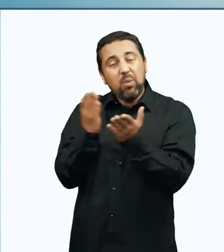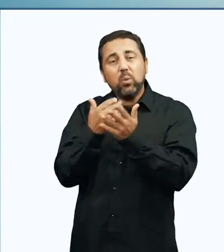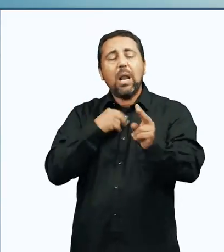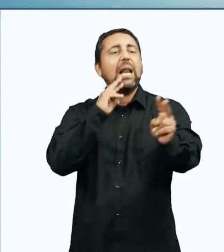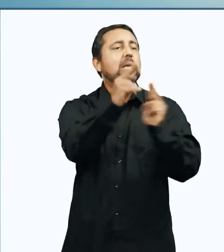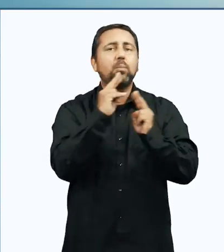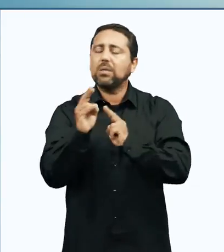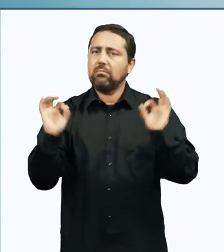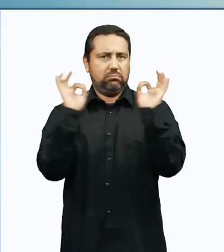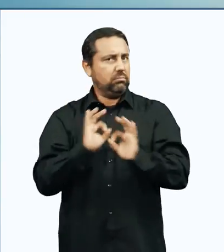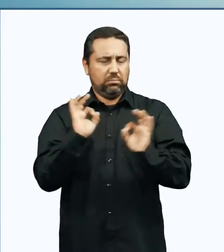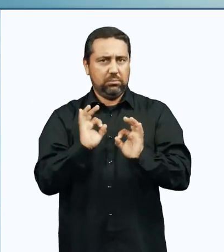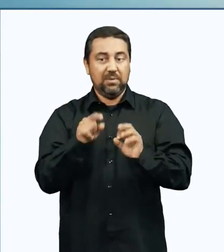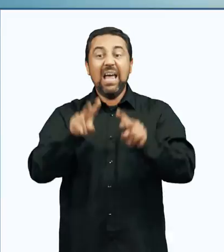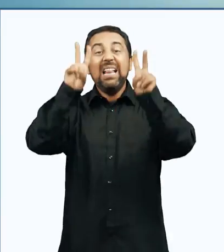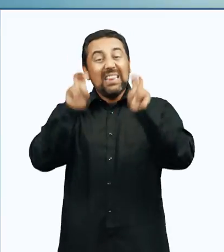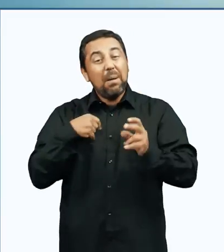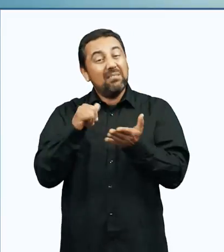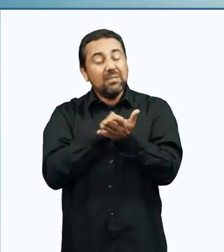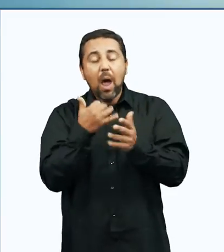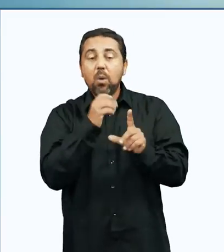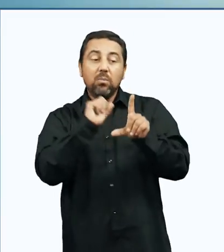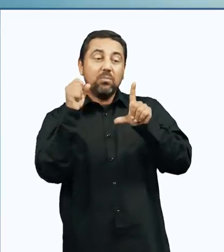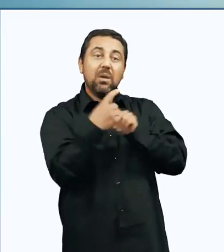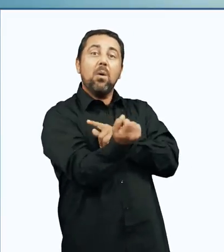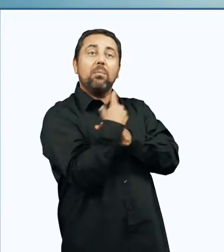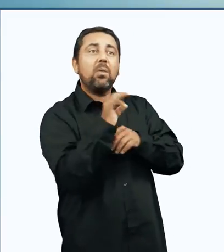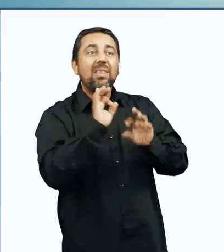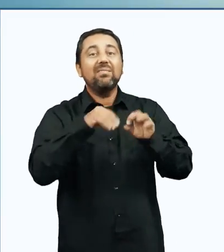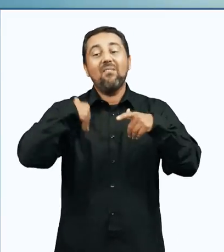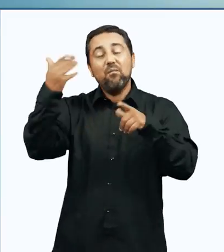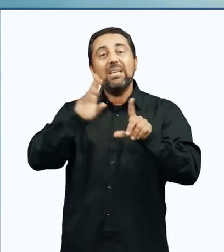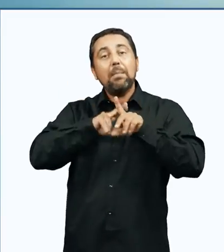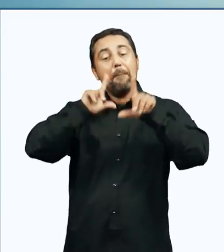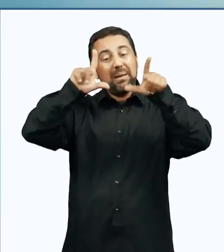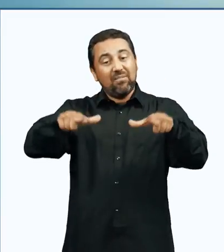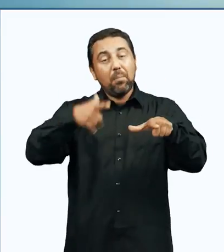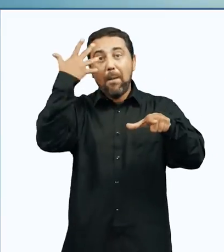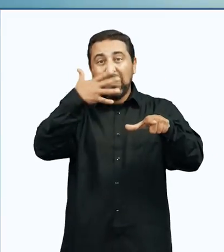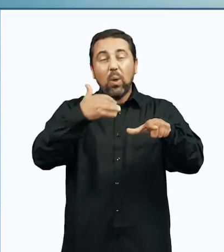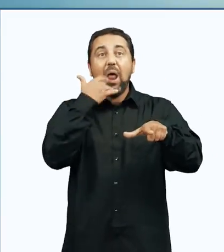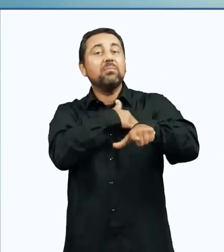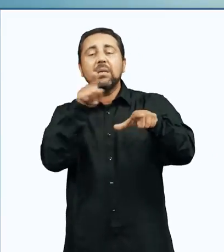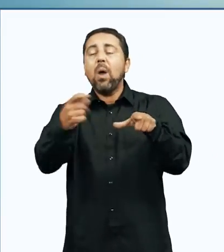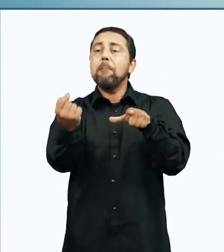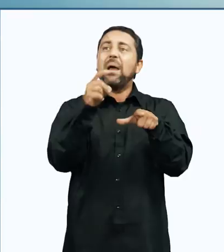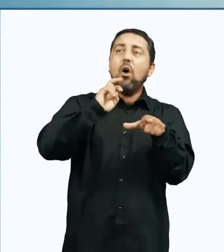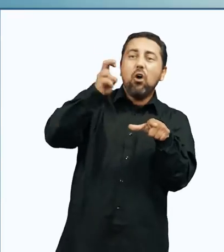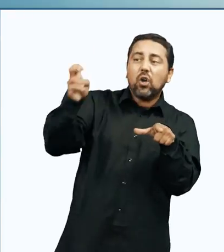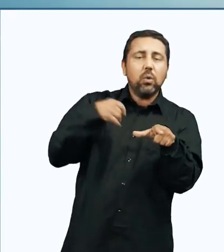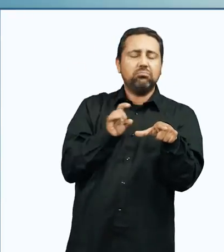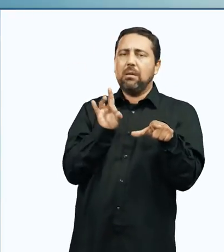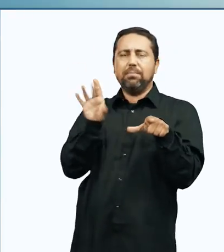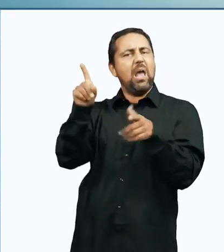electrónico cualquier email con relación a esta materia que se reciba en una cuenta corporativa fuera de la plataforma virtual se elimina